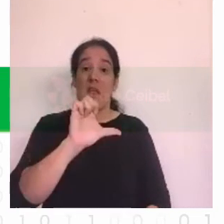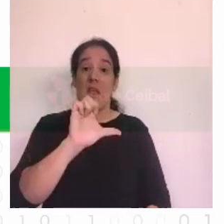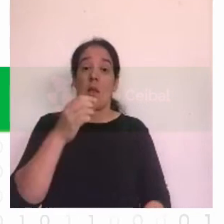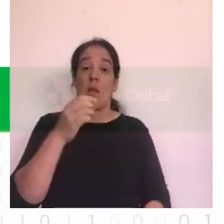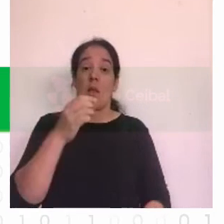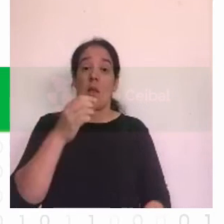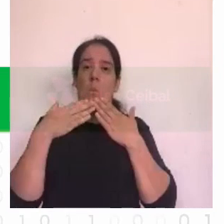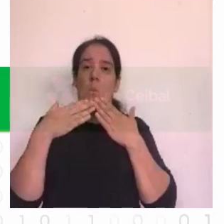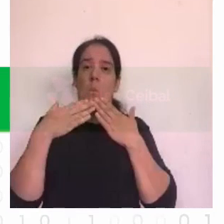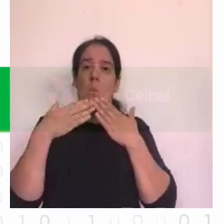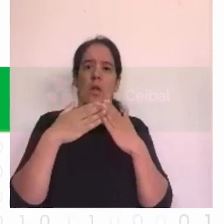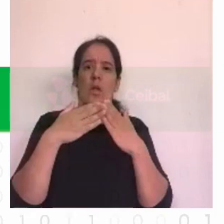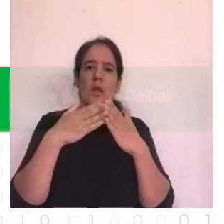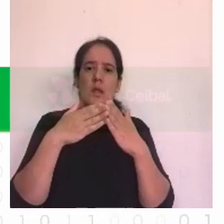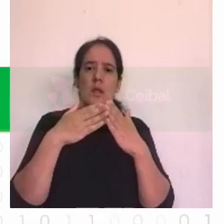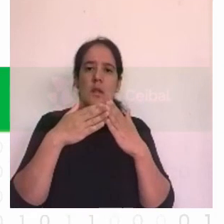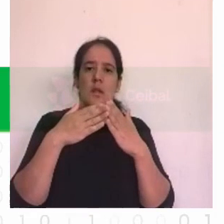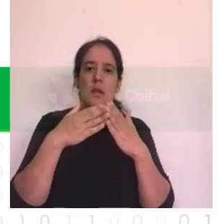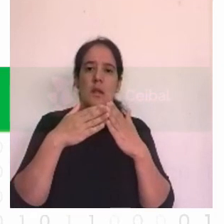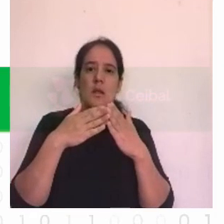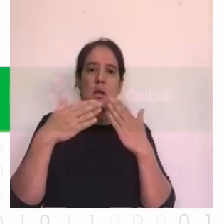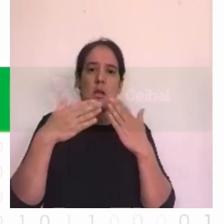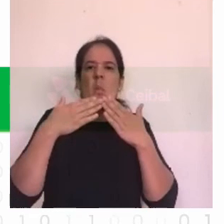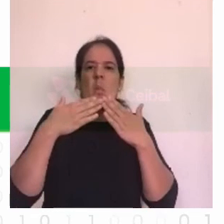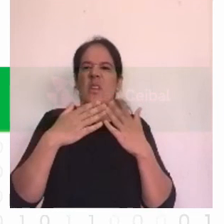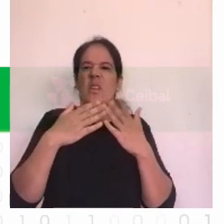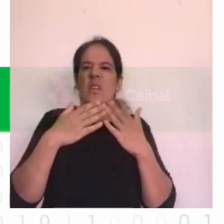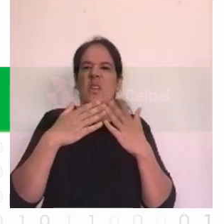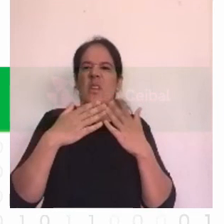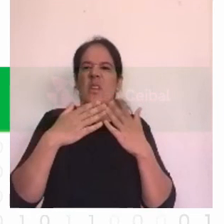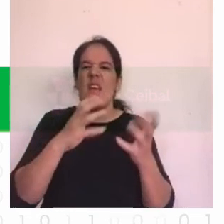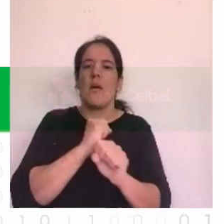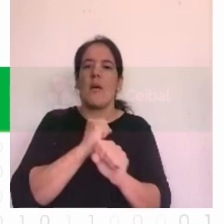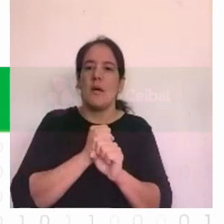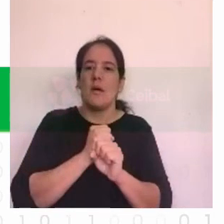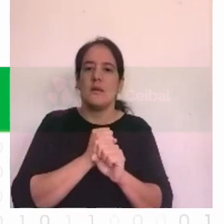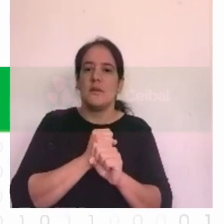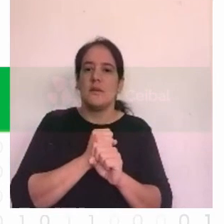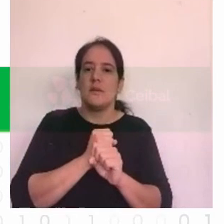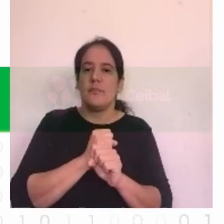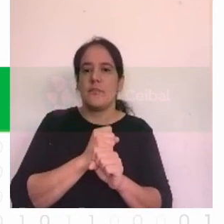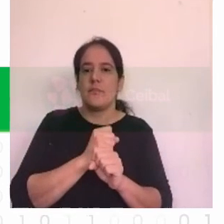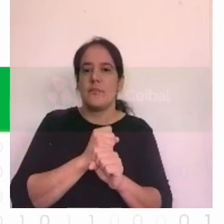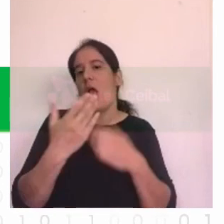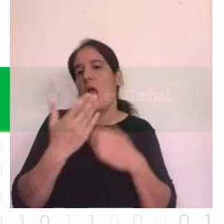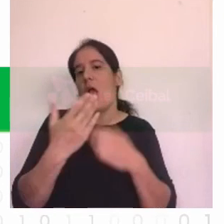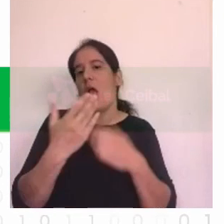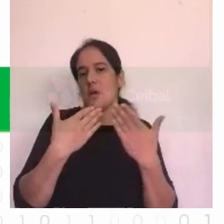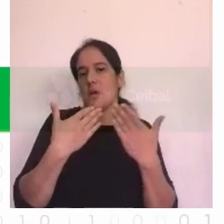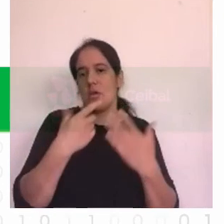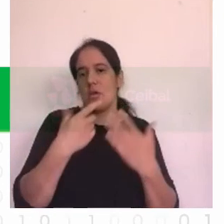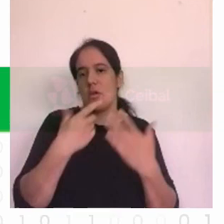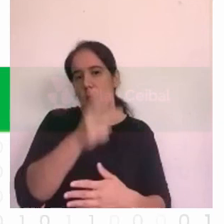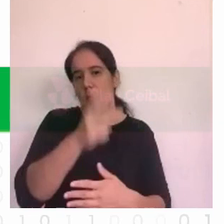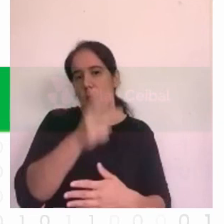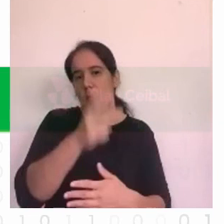algún licenciado en estadística porque quería saber de qué trabajaban. Y bueno, y ahí estuve hablando un montón y me estuvieron contando de qué